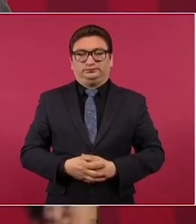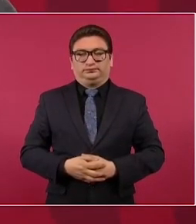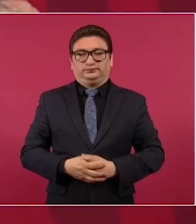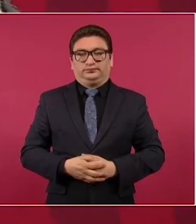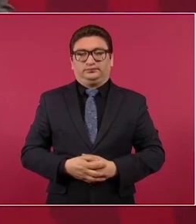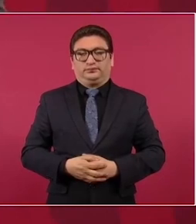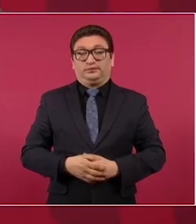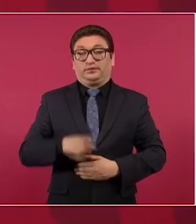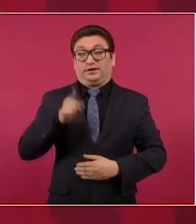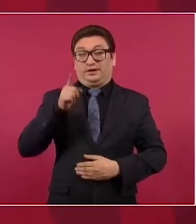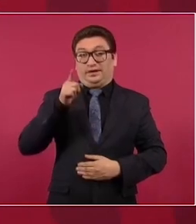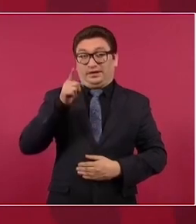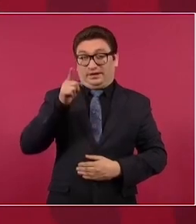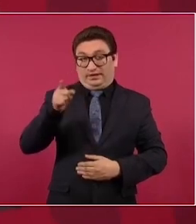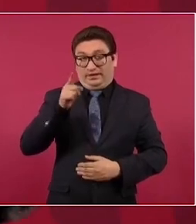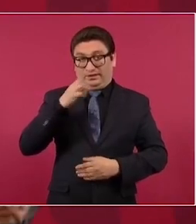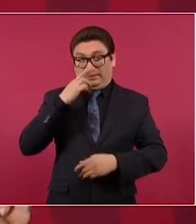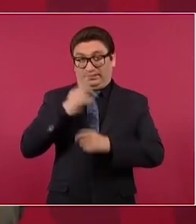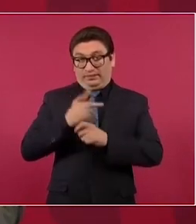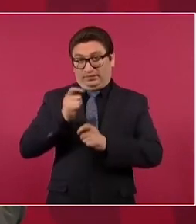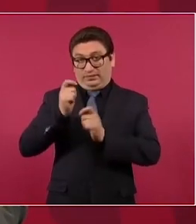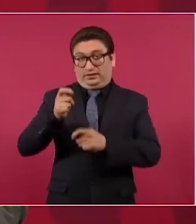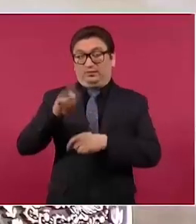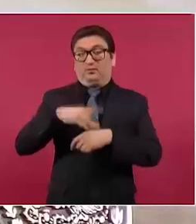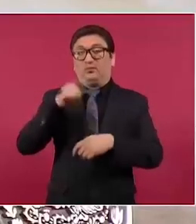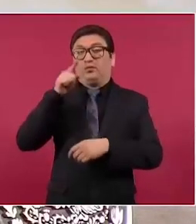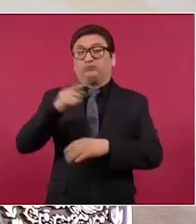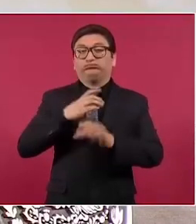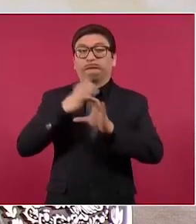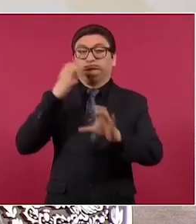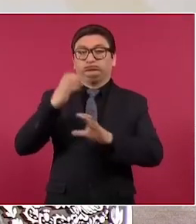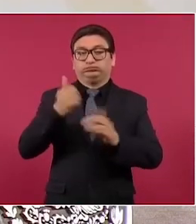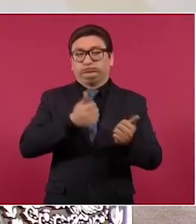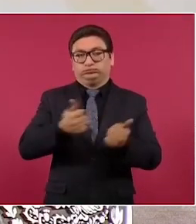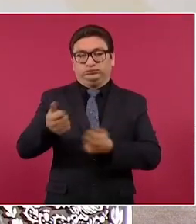a él se le atribuye esto de los camiones,